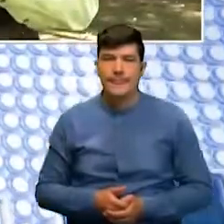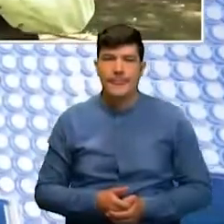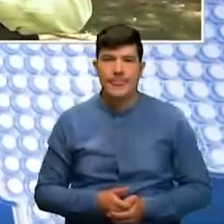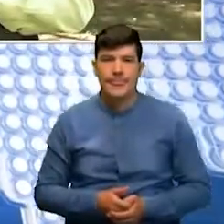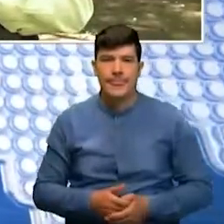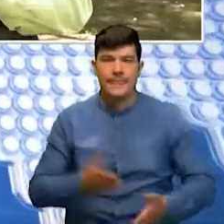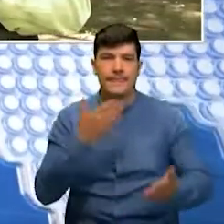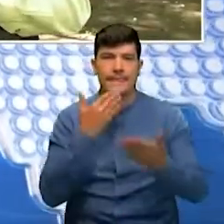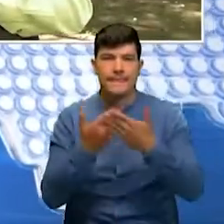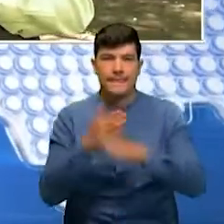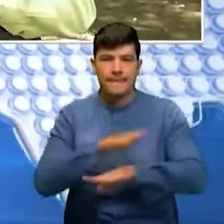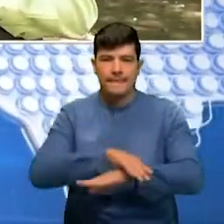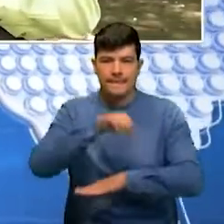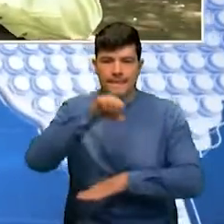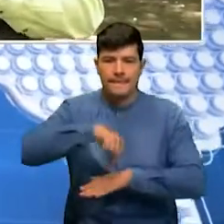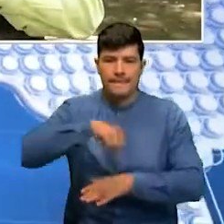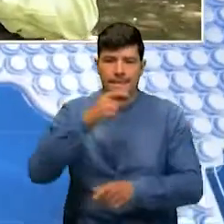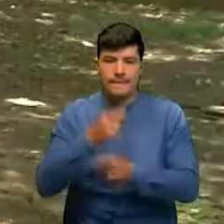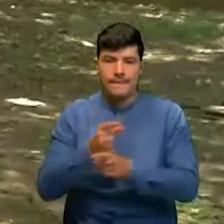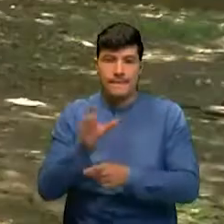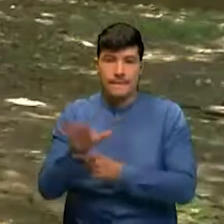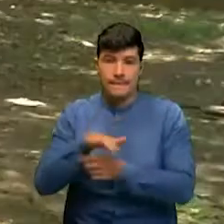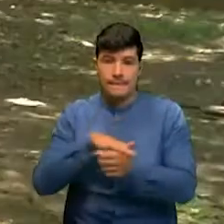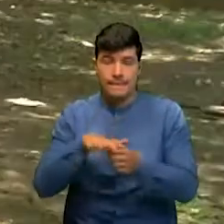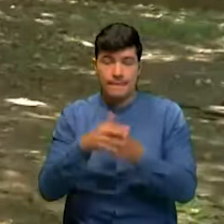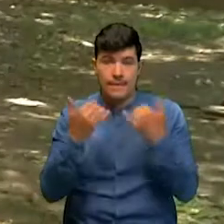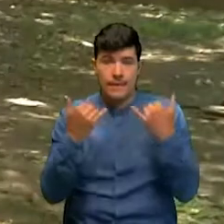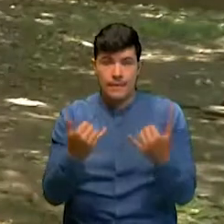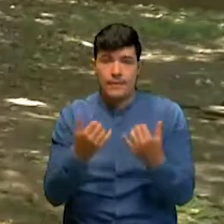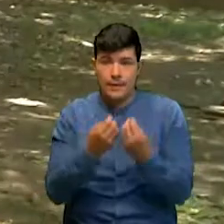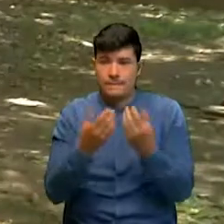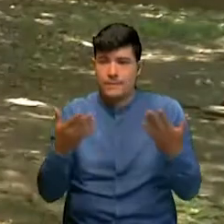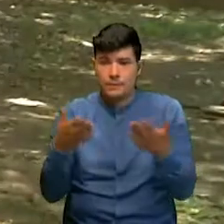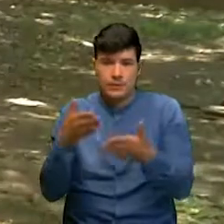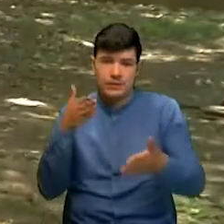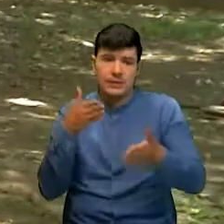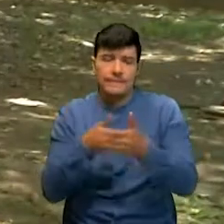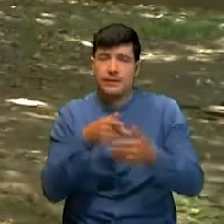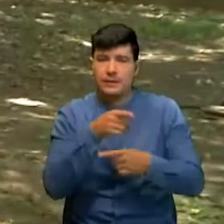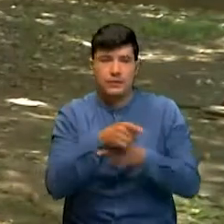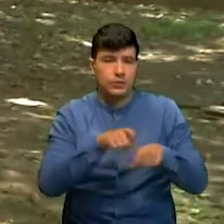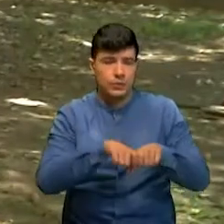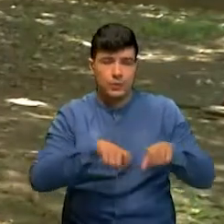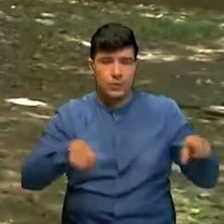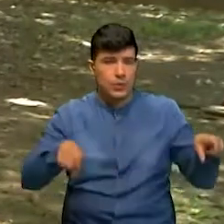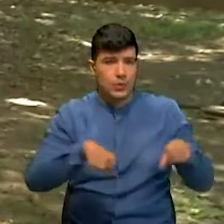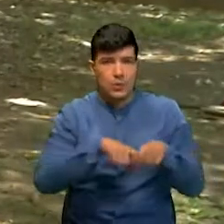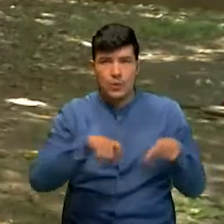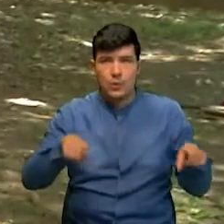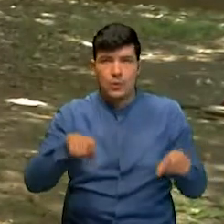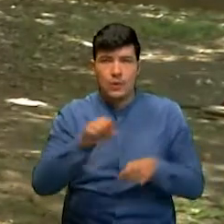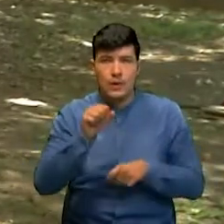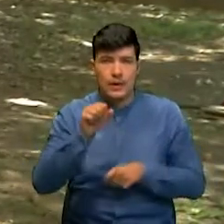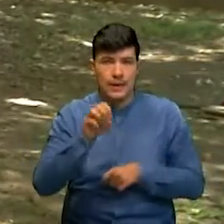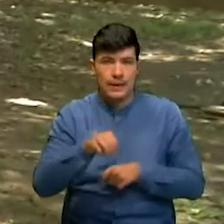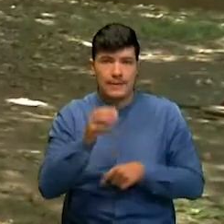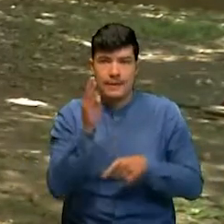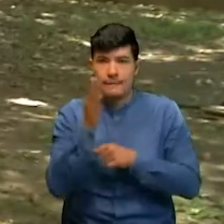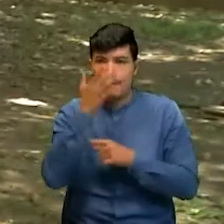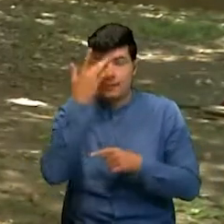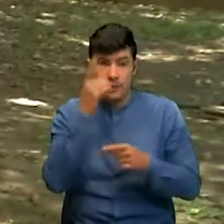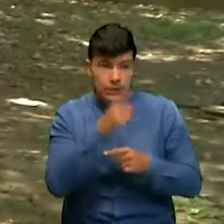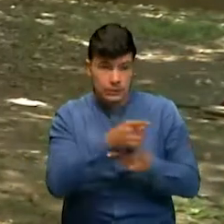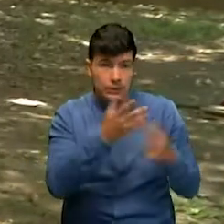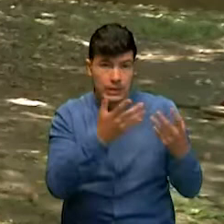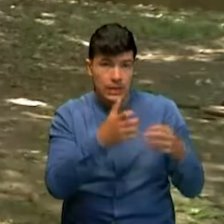buenas tardes pues ante este hecho ahora vendrán demandas contra el acueducto pues fuera de pretender despedir a cuatro